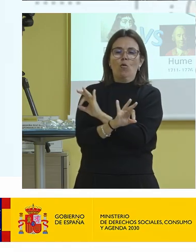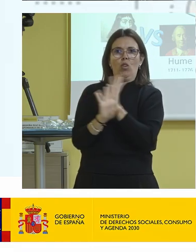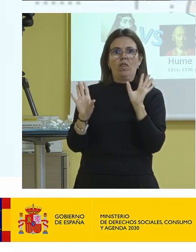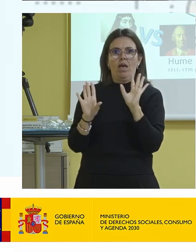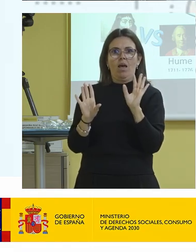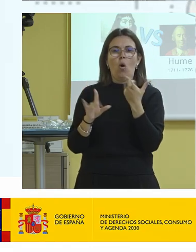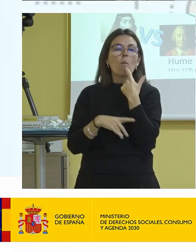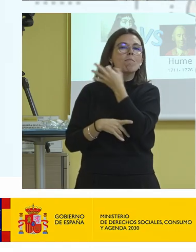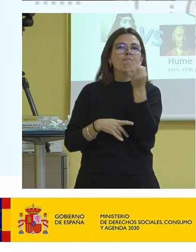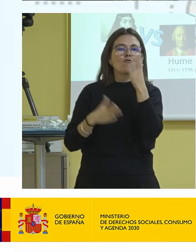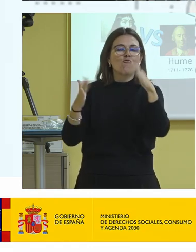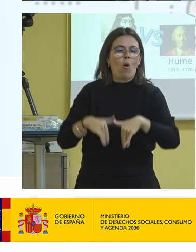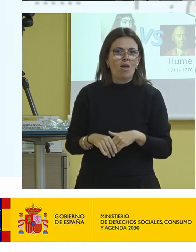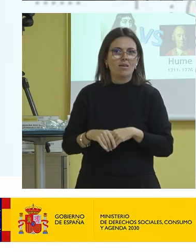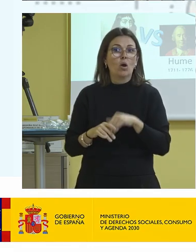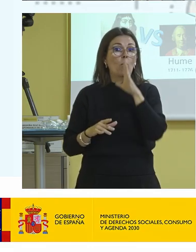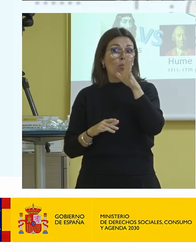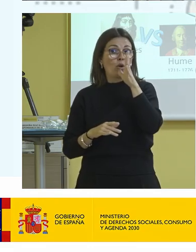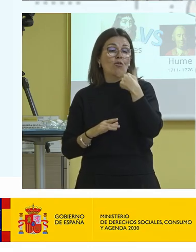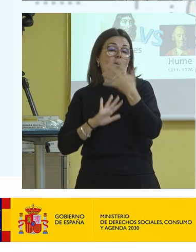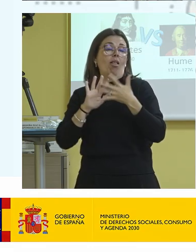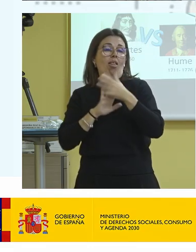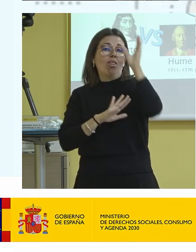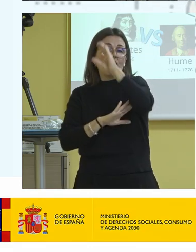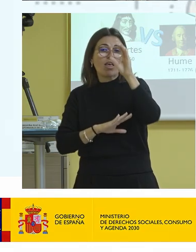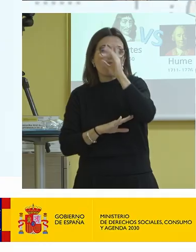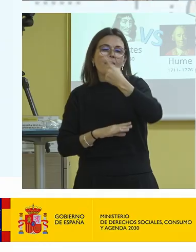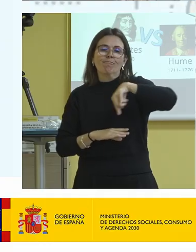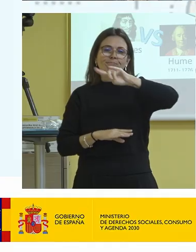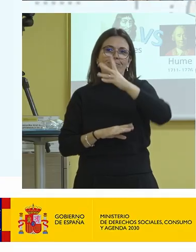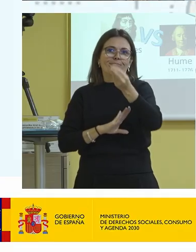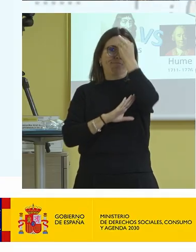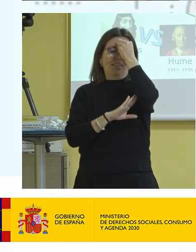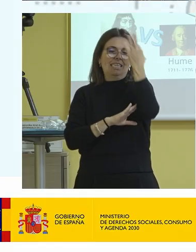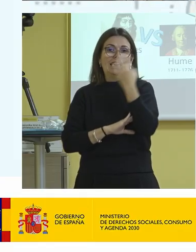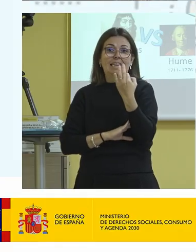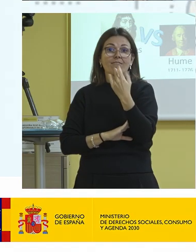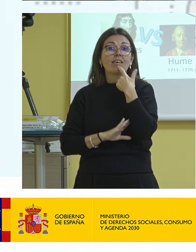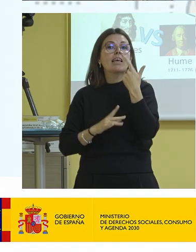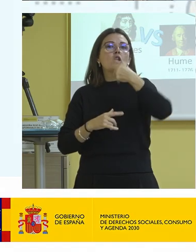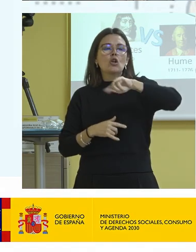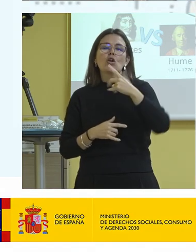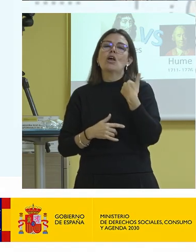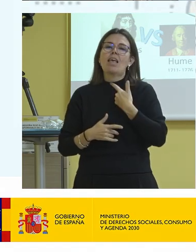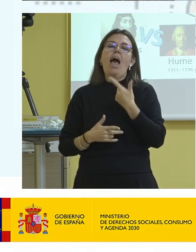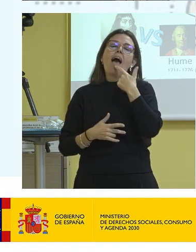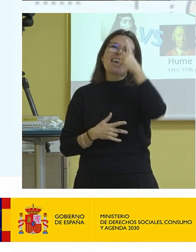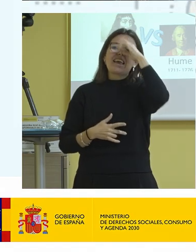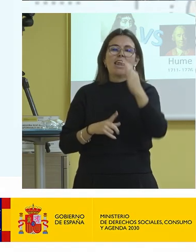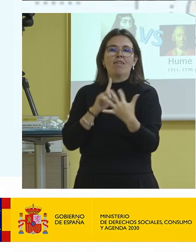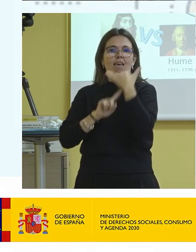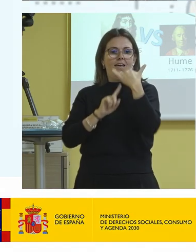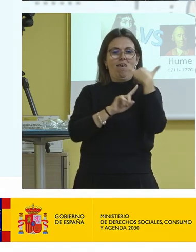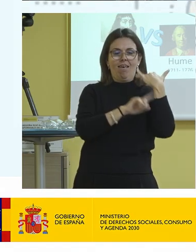menos imperfecta. Por eso, cuando hablamos de ciencia, no podemos olvidarnos también de ciertos sesgos que tenemos los seres humanos a la hora de tomar